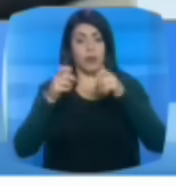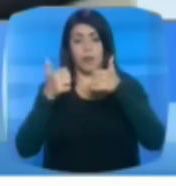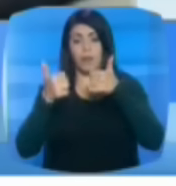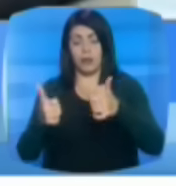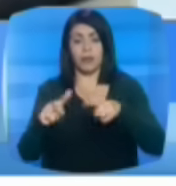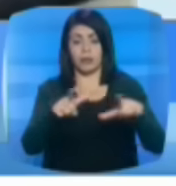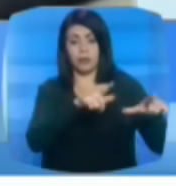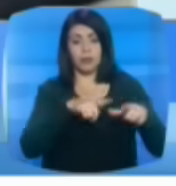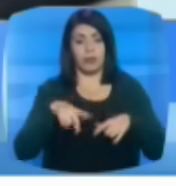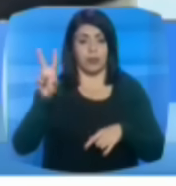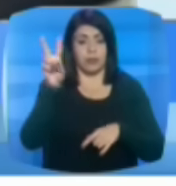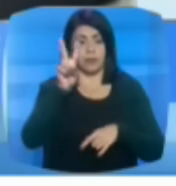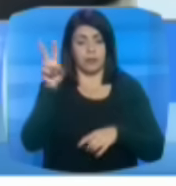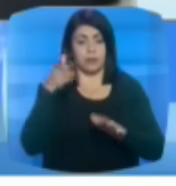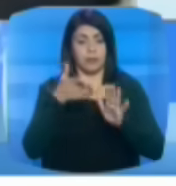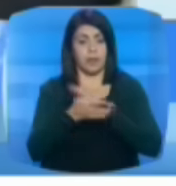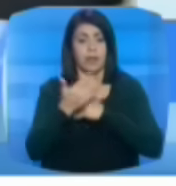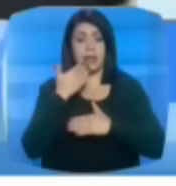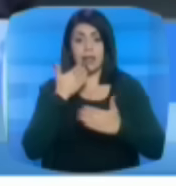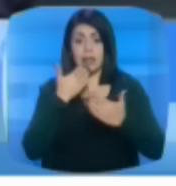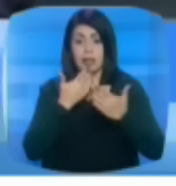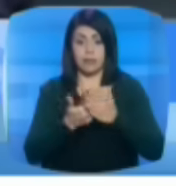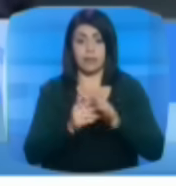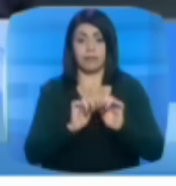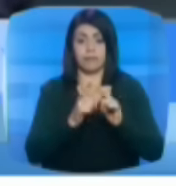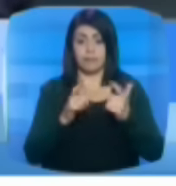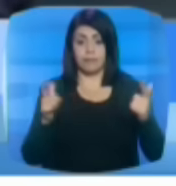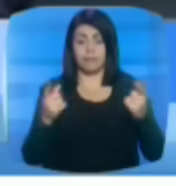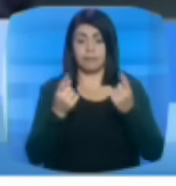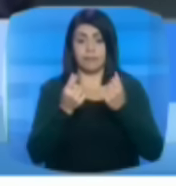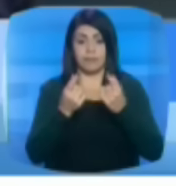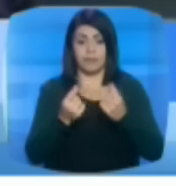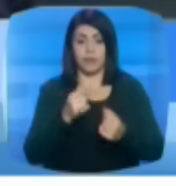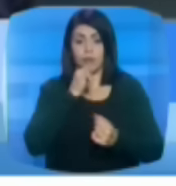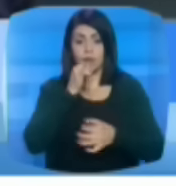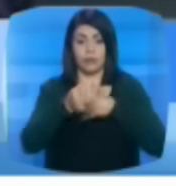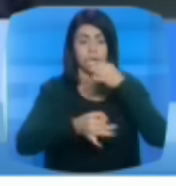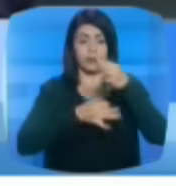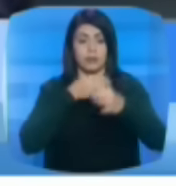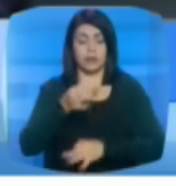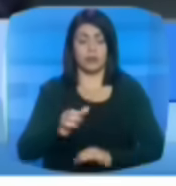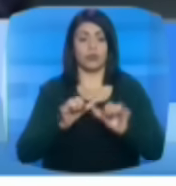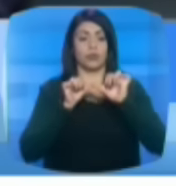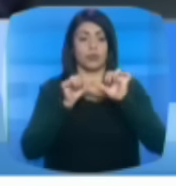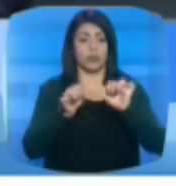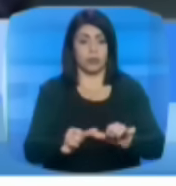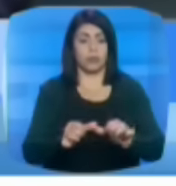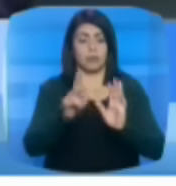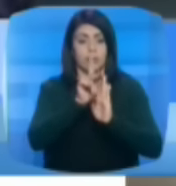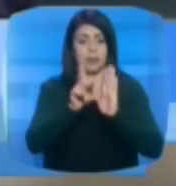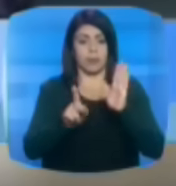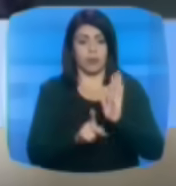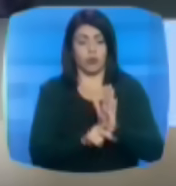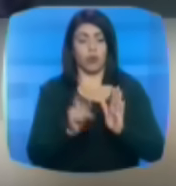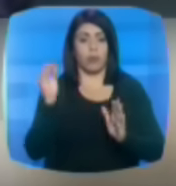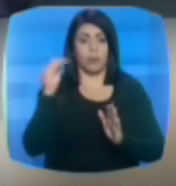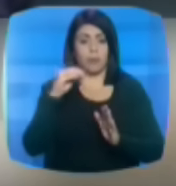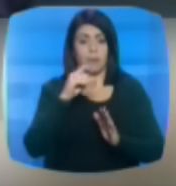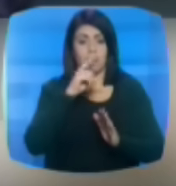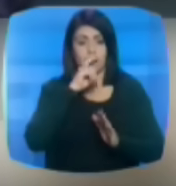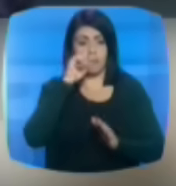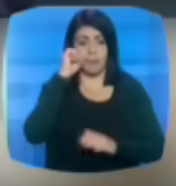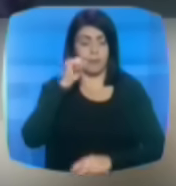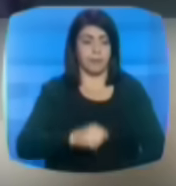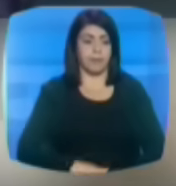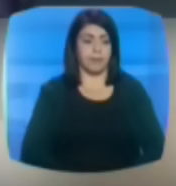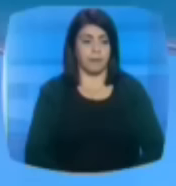en el territorio venezolano gracias a su crecimiento económico. Estas declaraciones fueron realizadas durante su programa con Maduro Más.